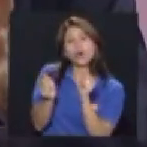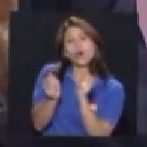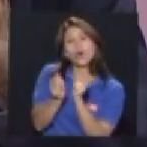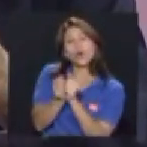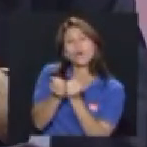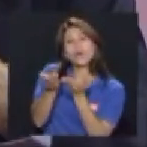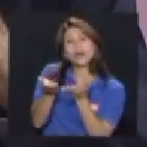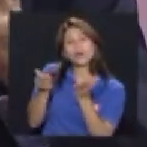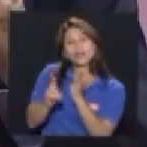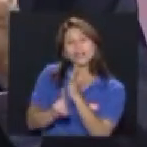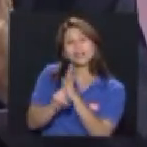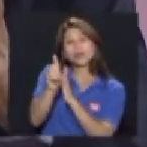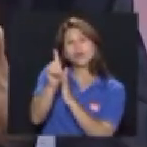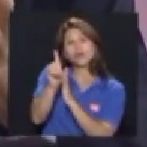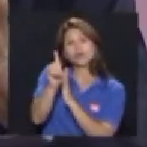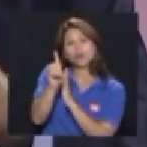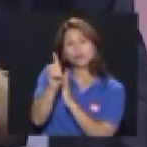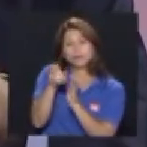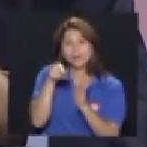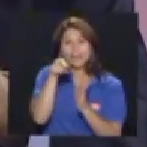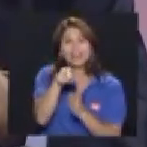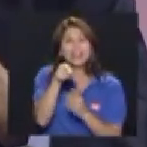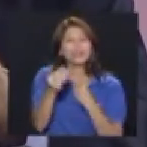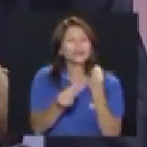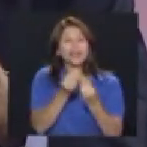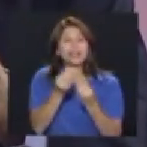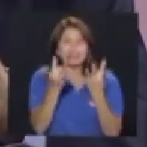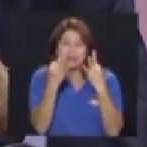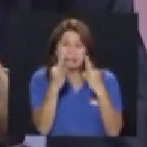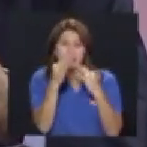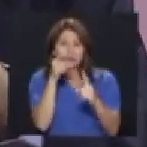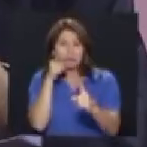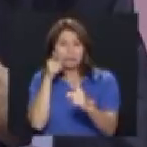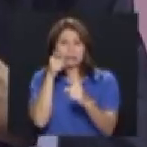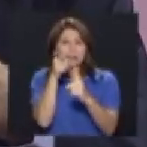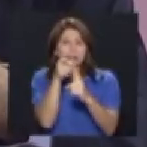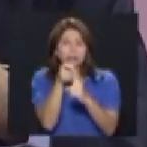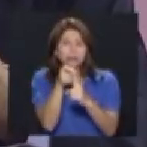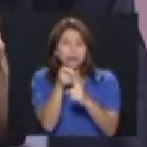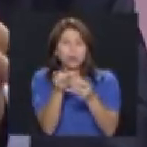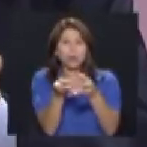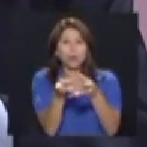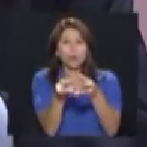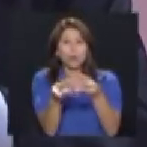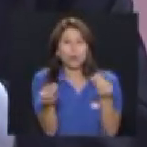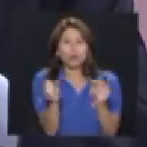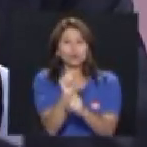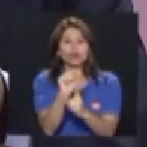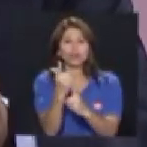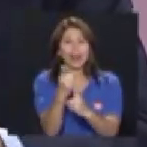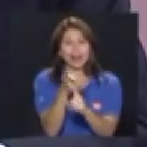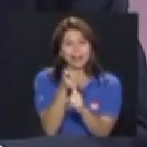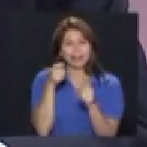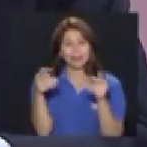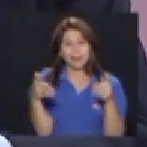Y esto buscando un arreglo social, traído de Panamá, un arreglo